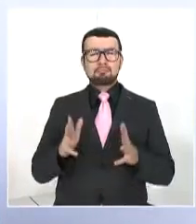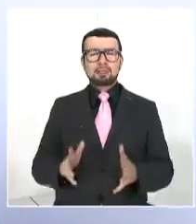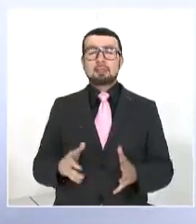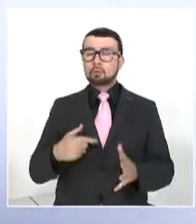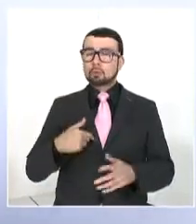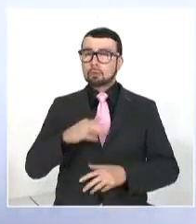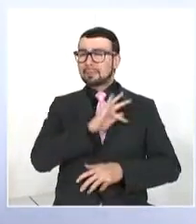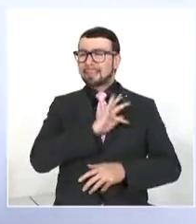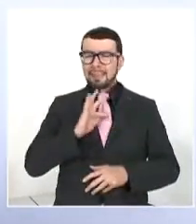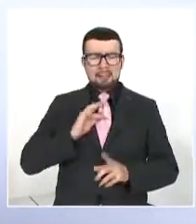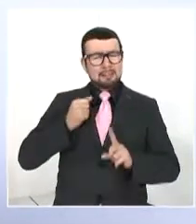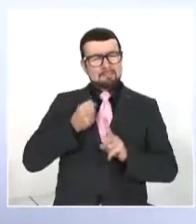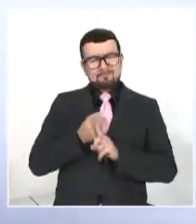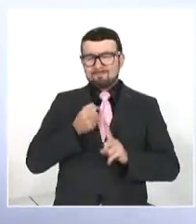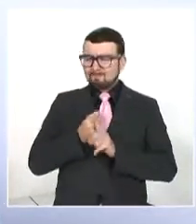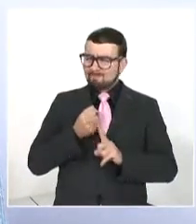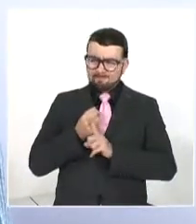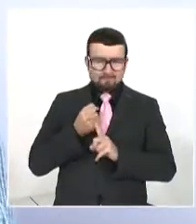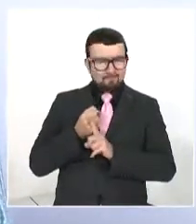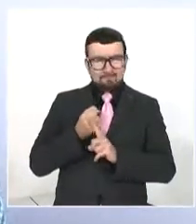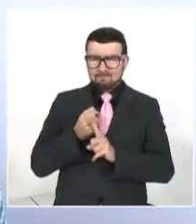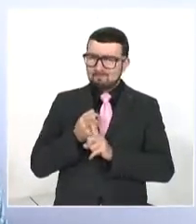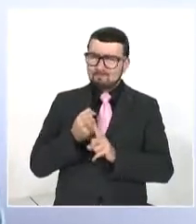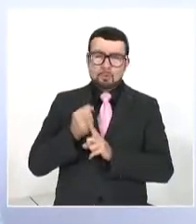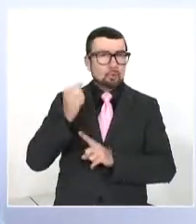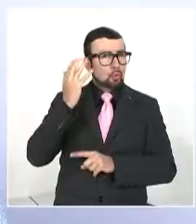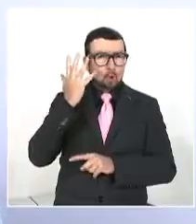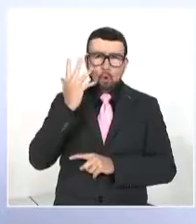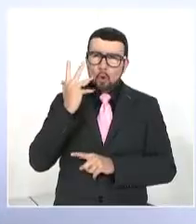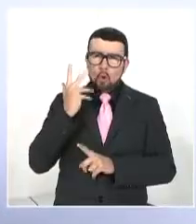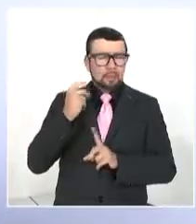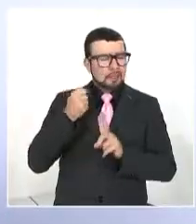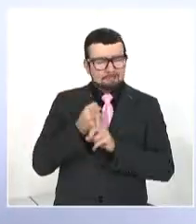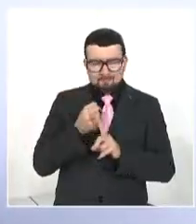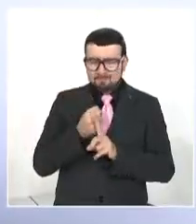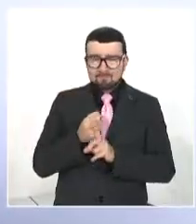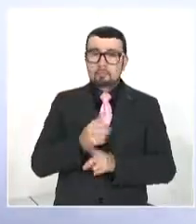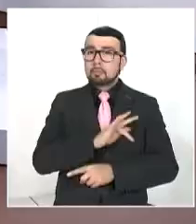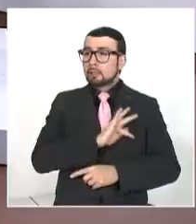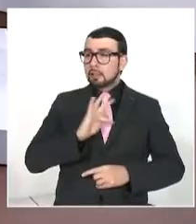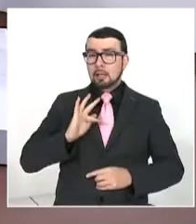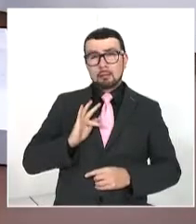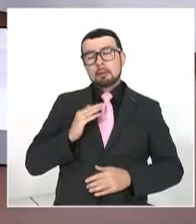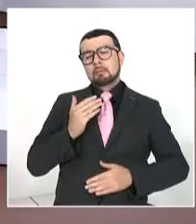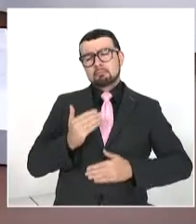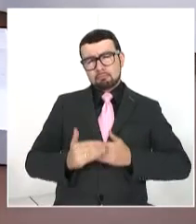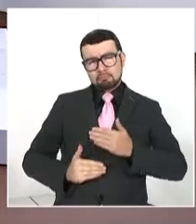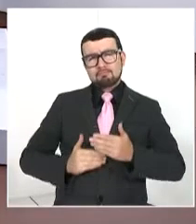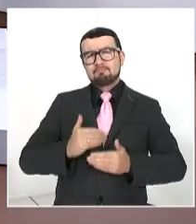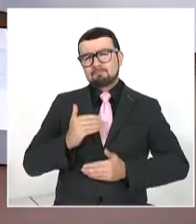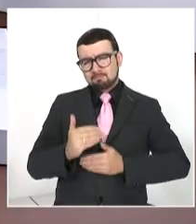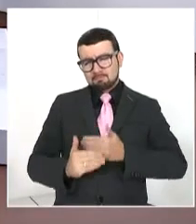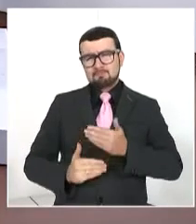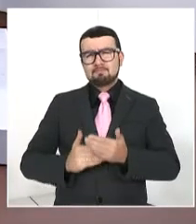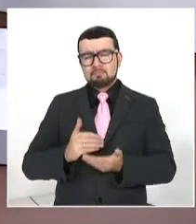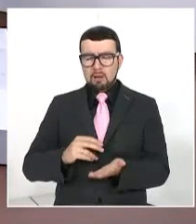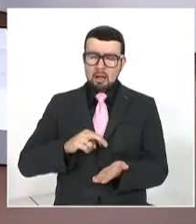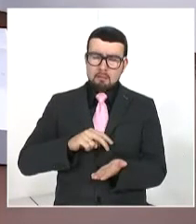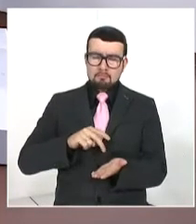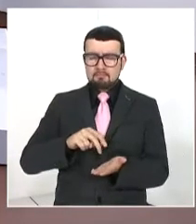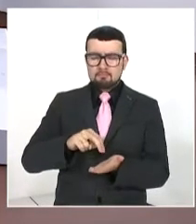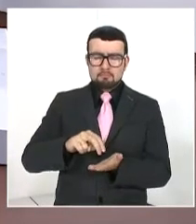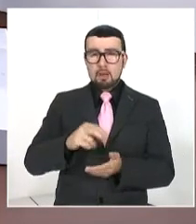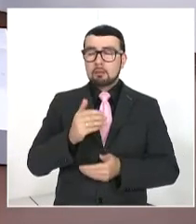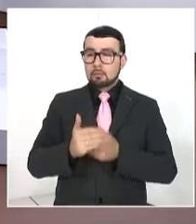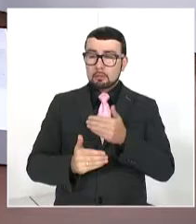terapia, todos los días a terapia, y entonces andando, y después eso